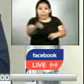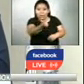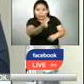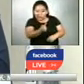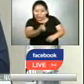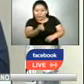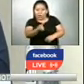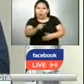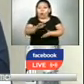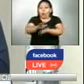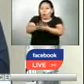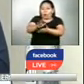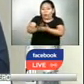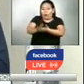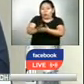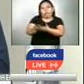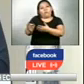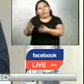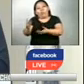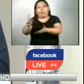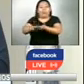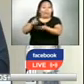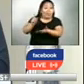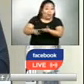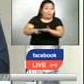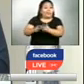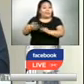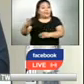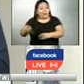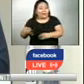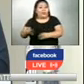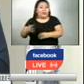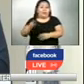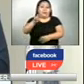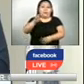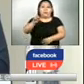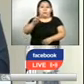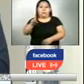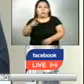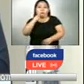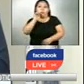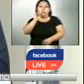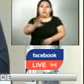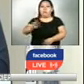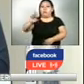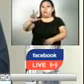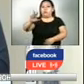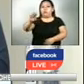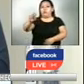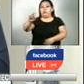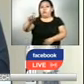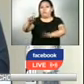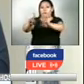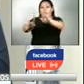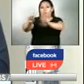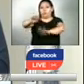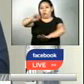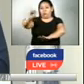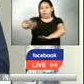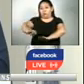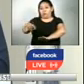que adquirir nuevas deudas al cierre del año 2021, vemos que el 30.6% de la